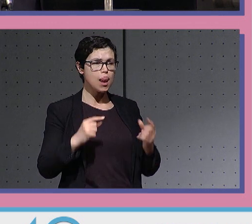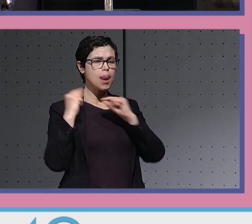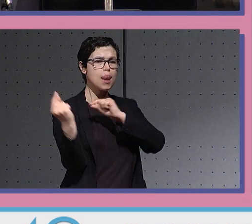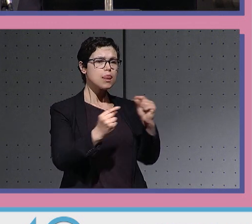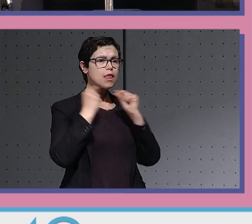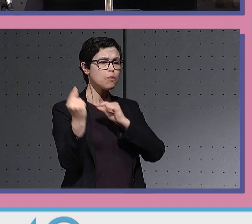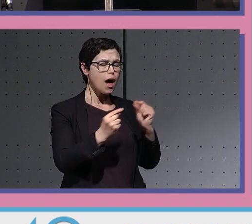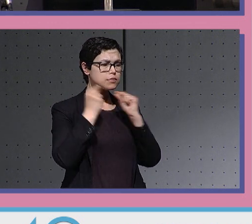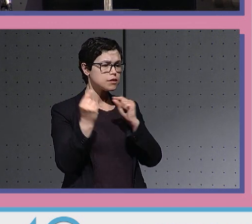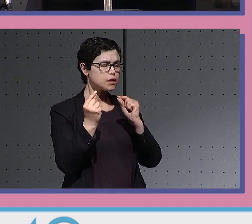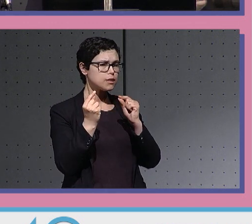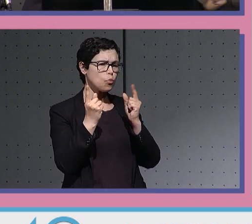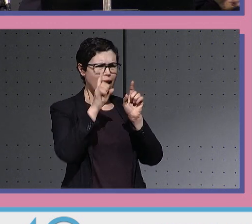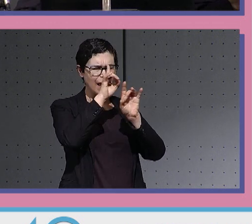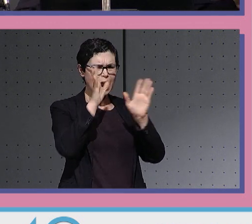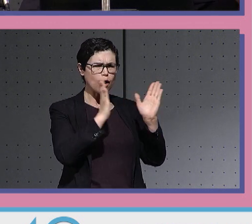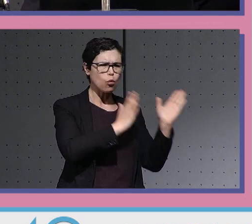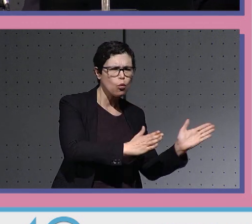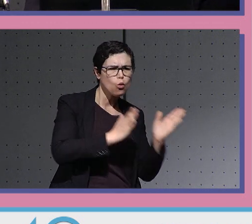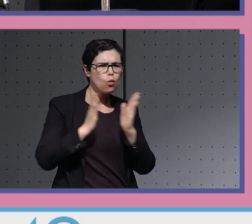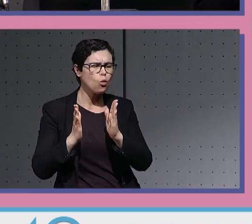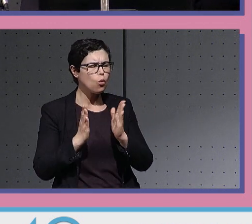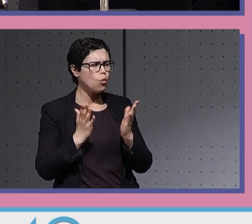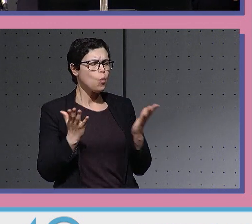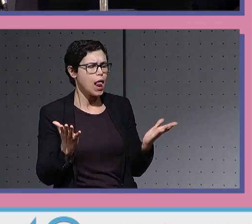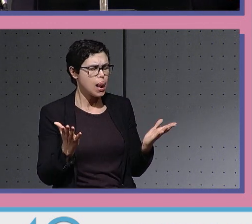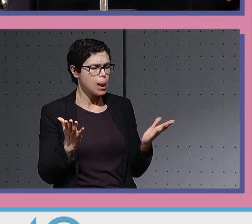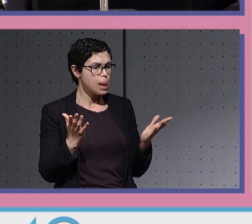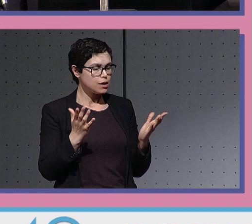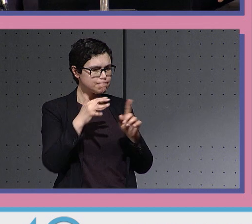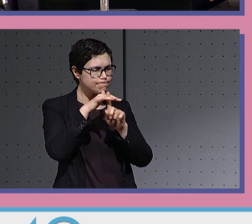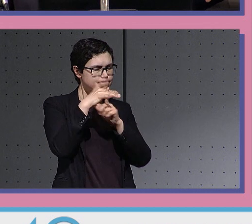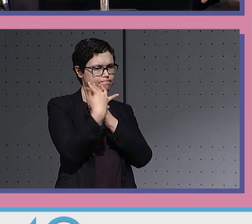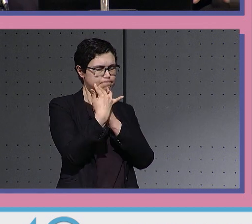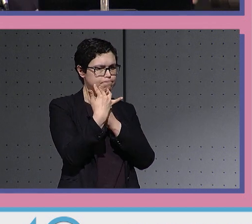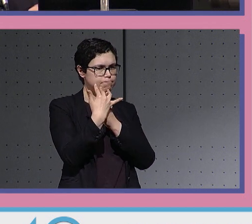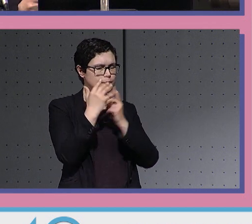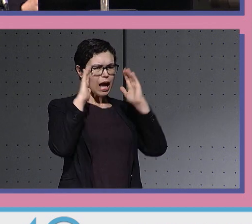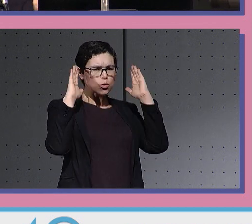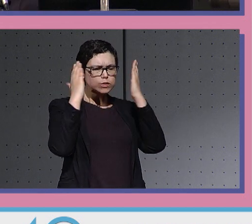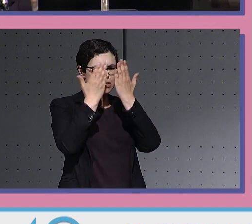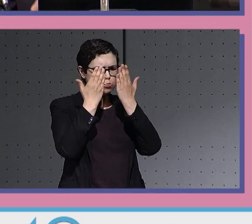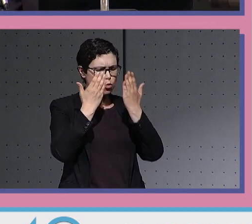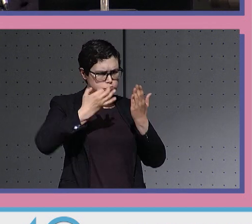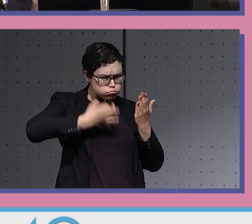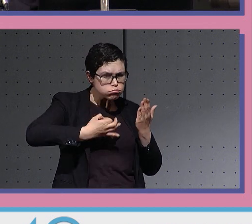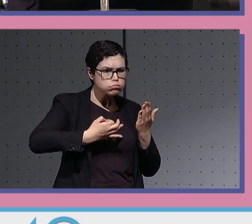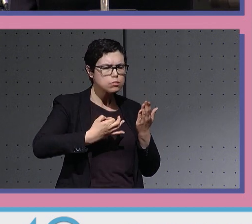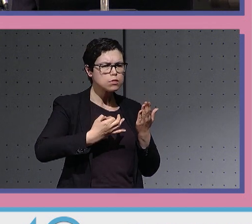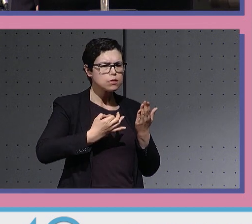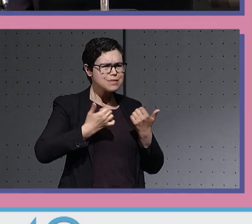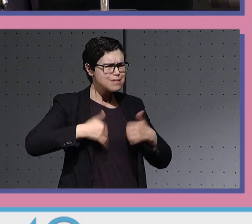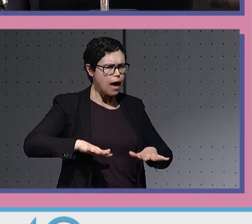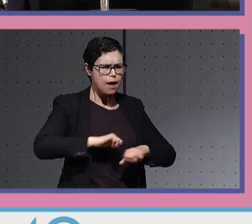decantado de manera clara, estamos ante un aumento real en esa incidencia o prevalencia de autismo o realmente existen